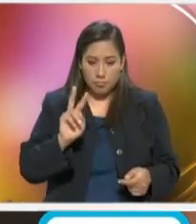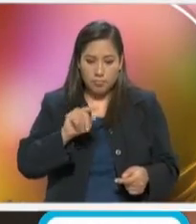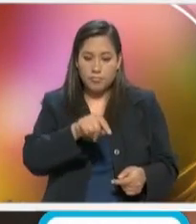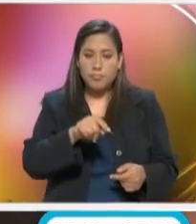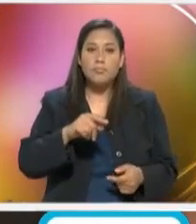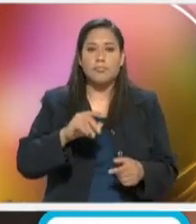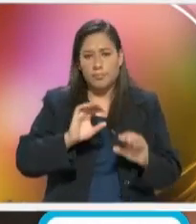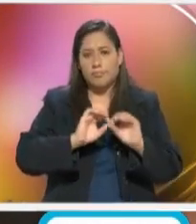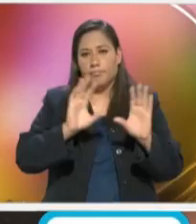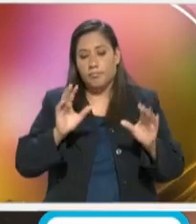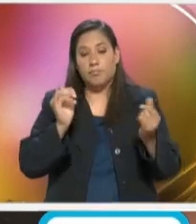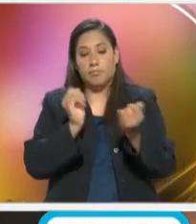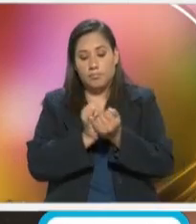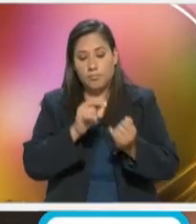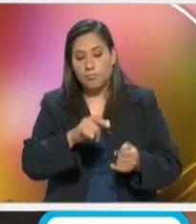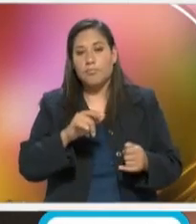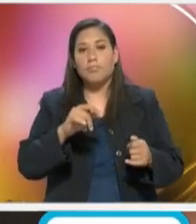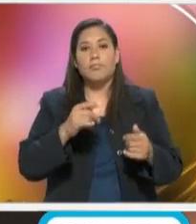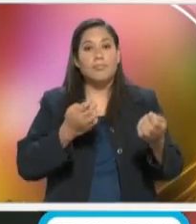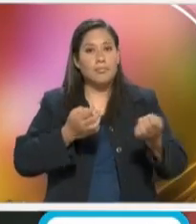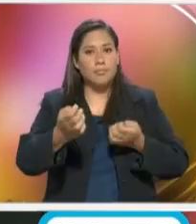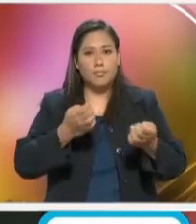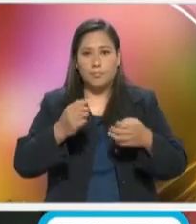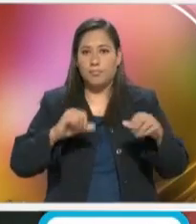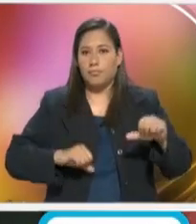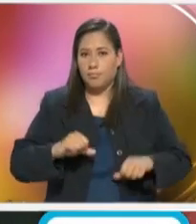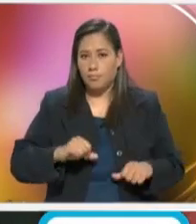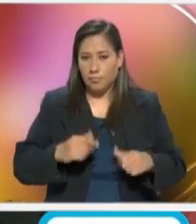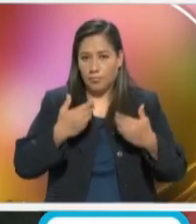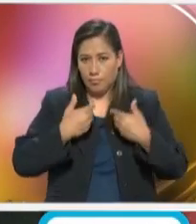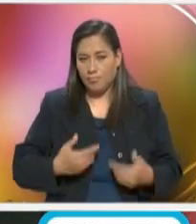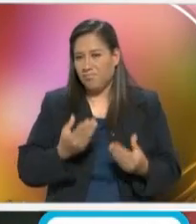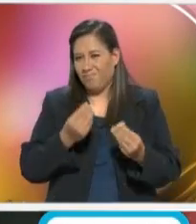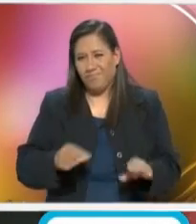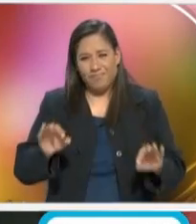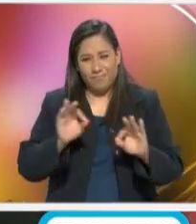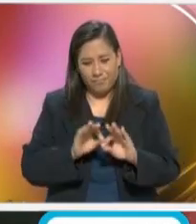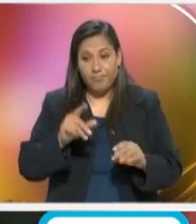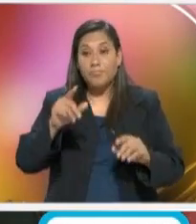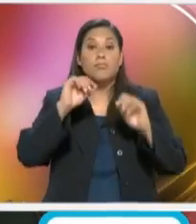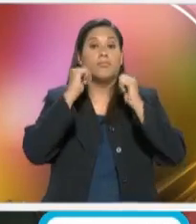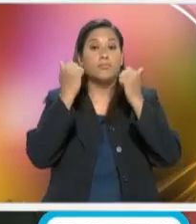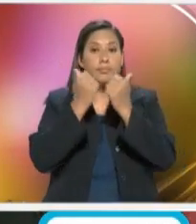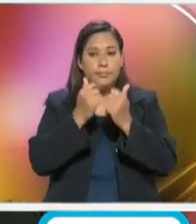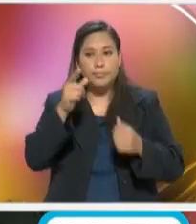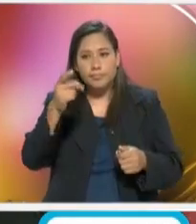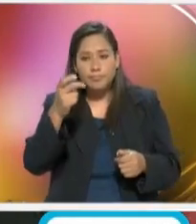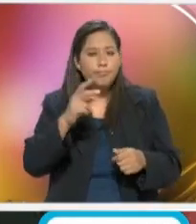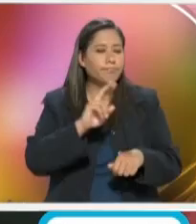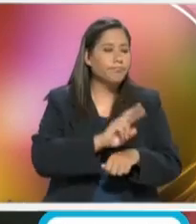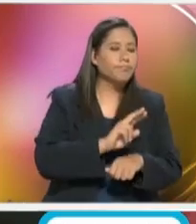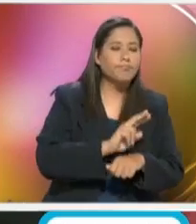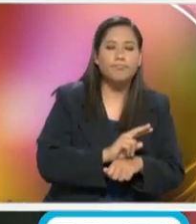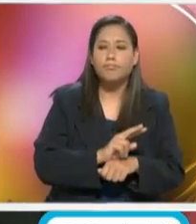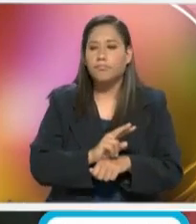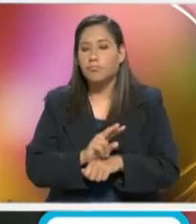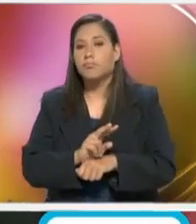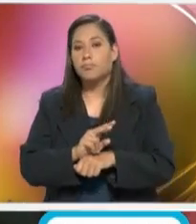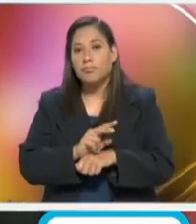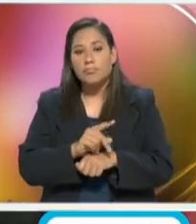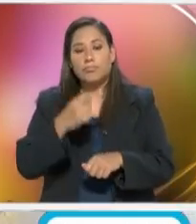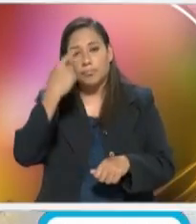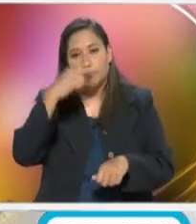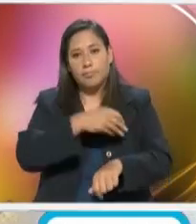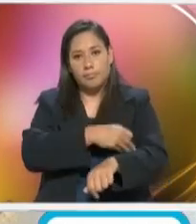y evidentemente también la actividad física es bien importante, ¿no? Entonces, la fundación ahí incide en el monitoreo y en el asesoramiento para